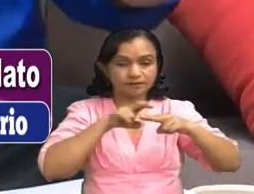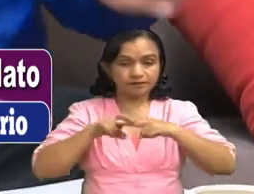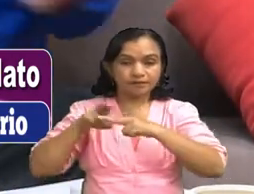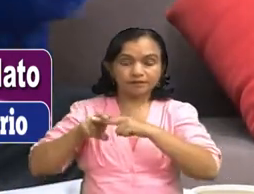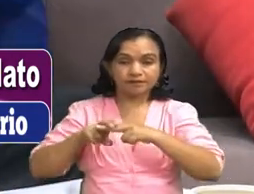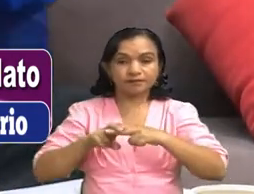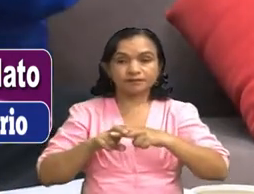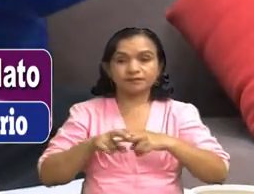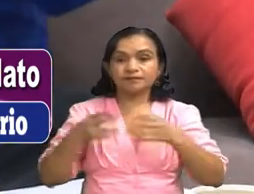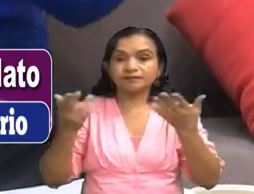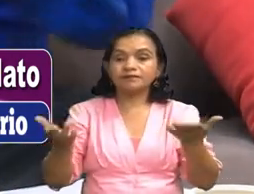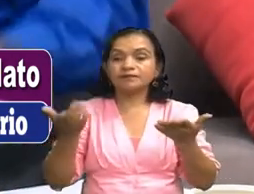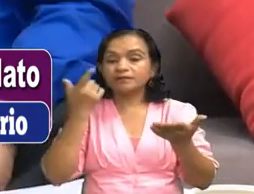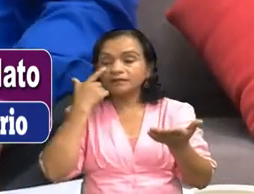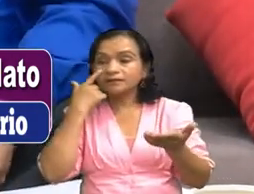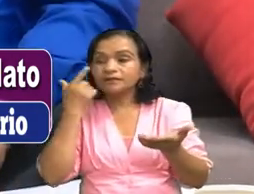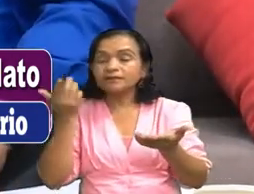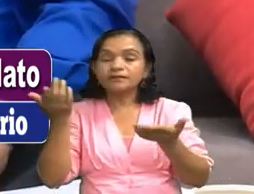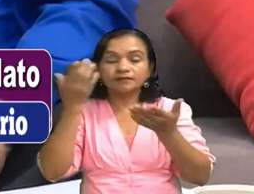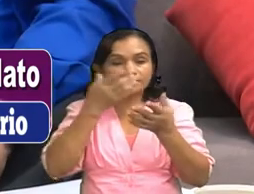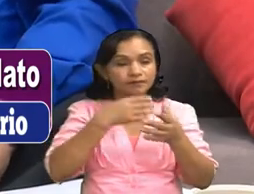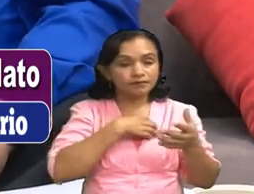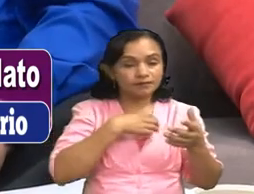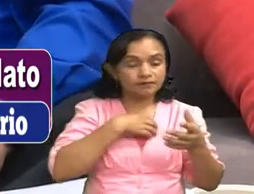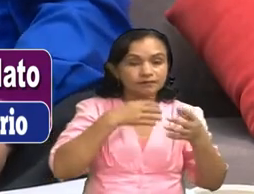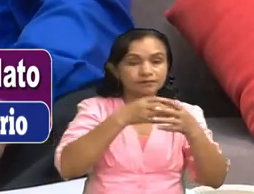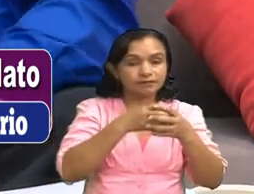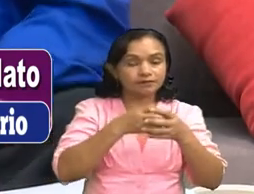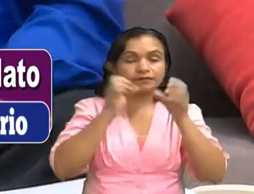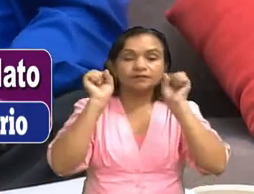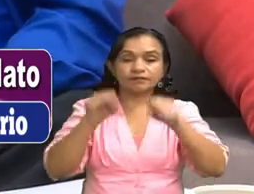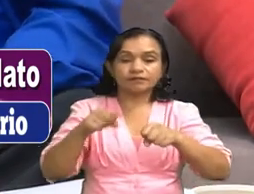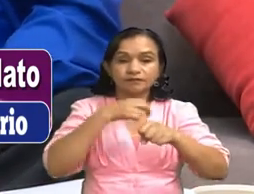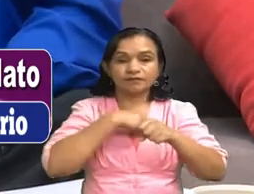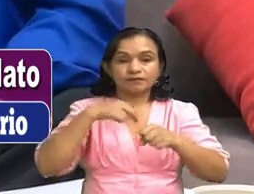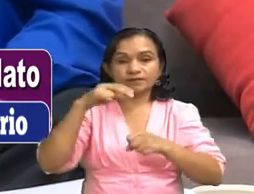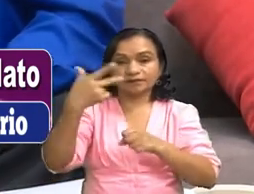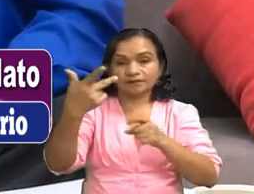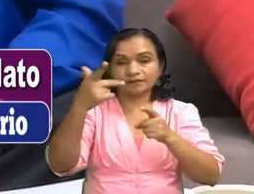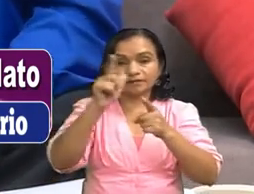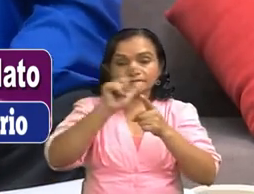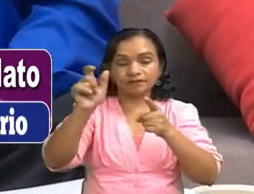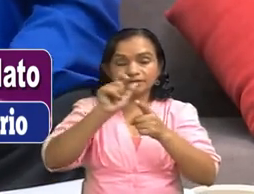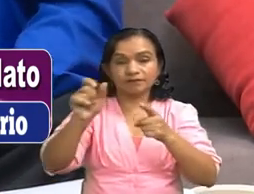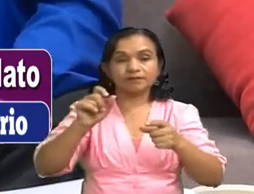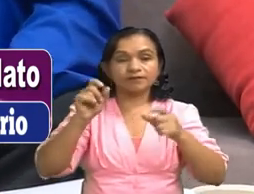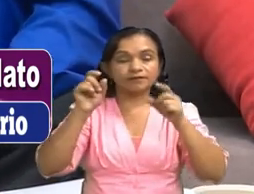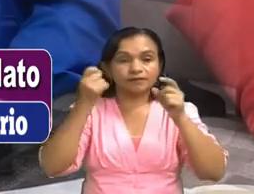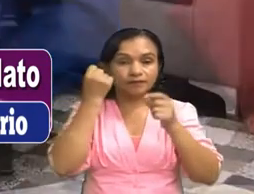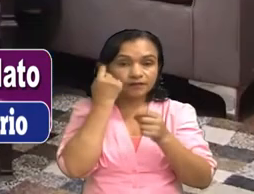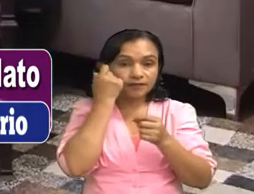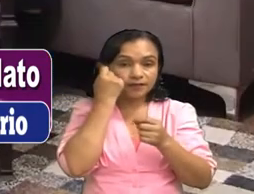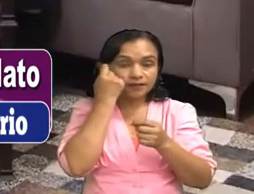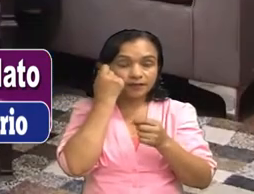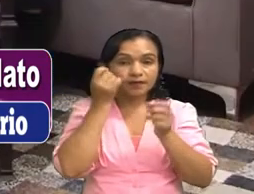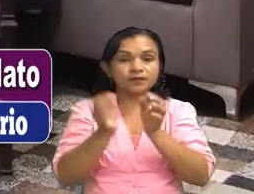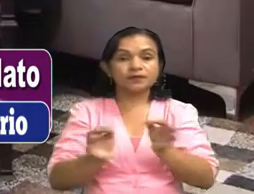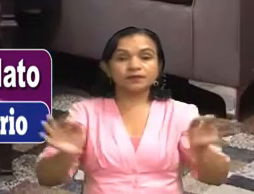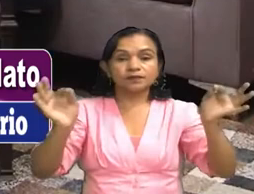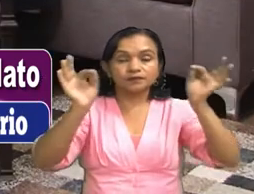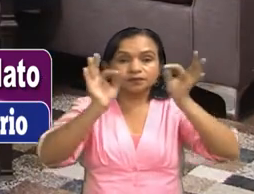hermano, vamos, hagámoslo. Y lo logramos en 8 meses. Para entender un poquito la dimensión de